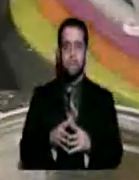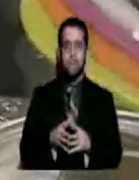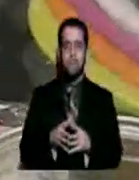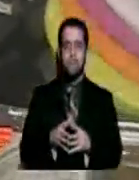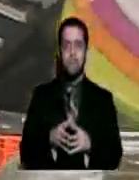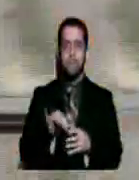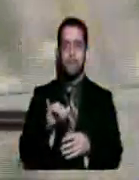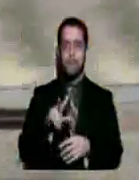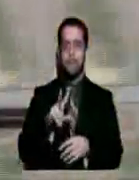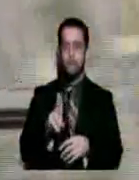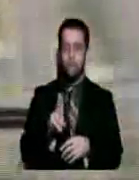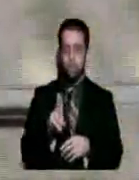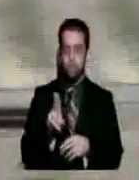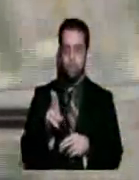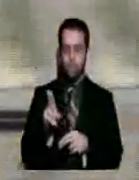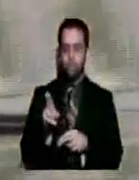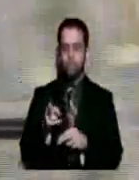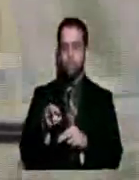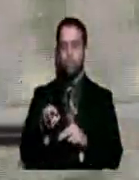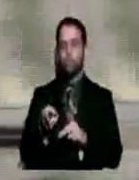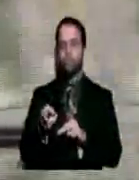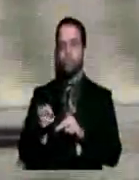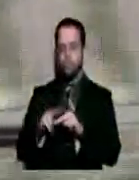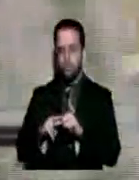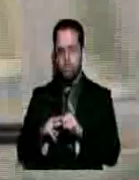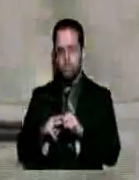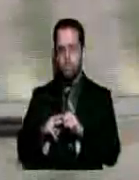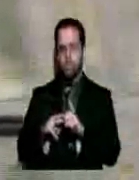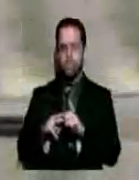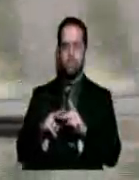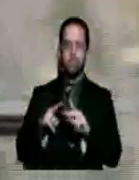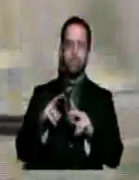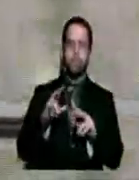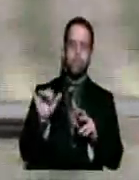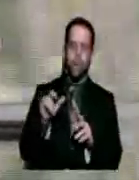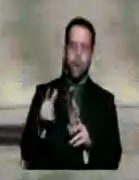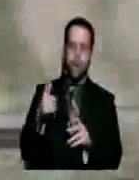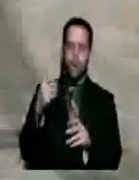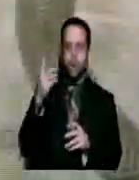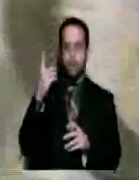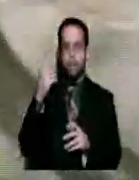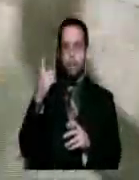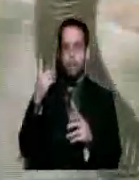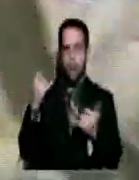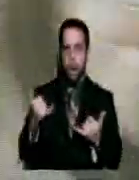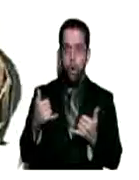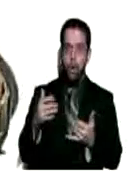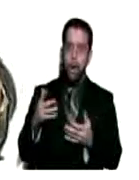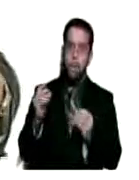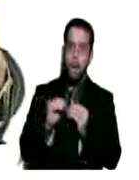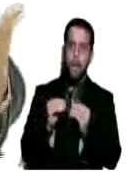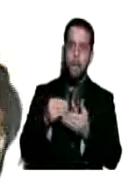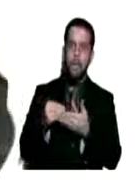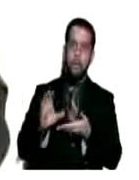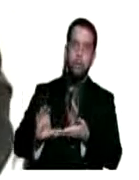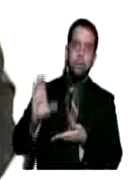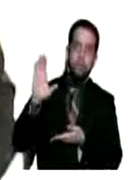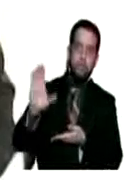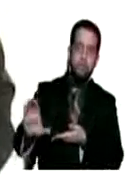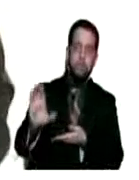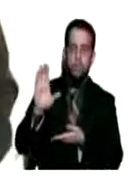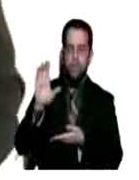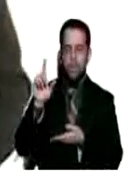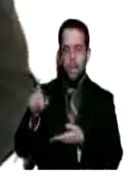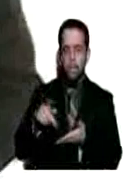busca alternativas al pago por adelantado que tiene que hacer el país producto de la degradación. Los bancos que son acreedores de